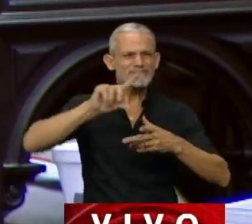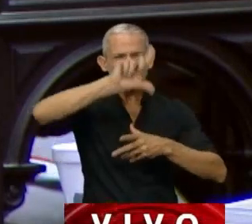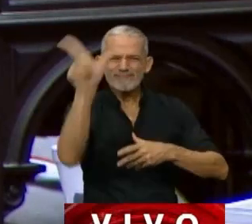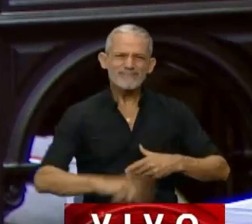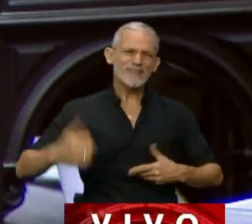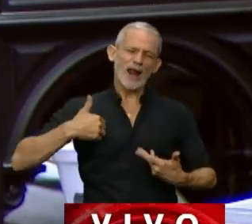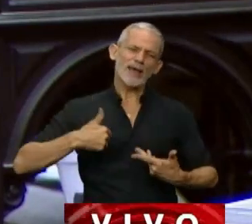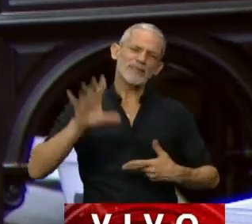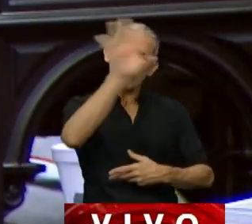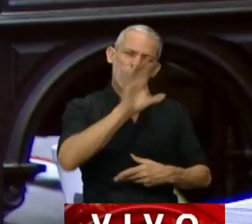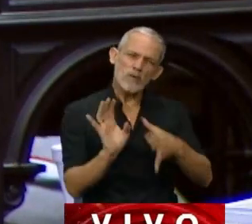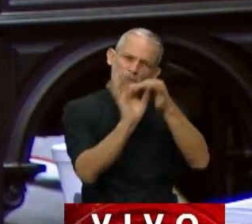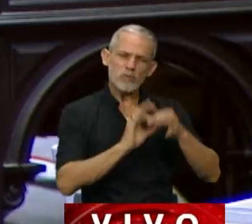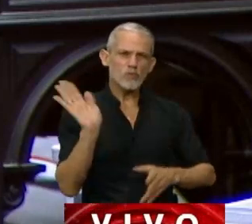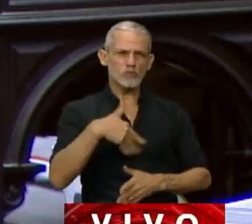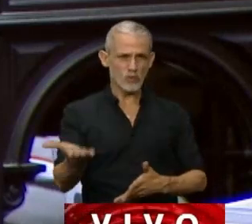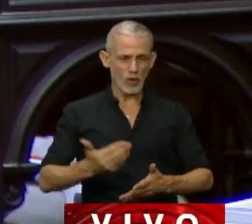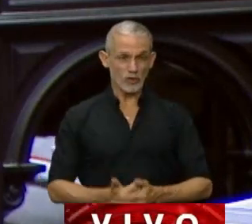federalismo perdido. Por eso,